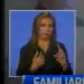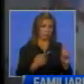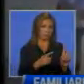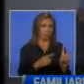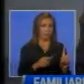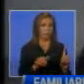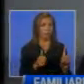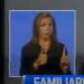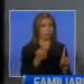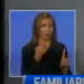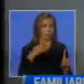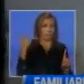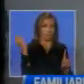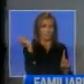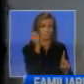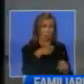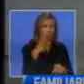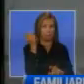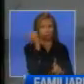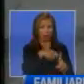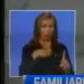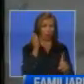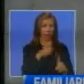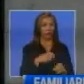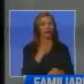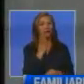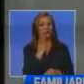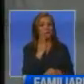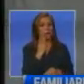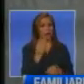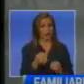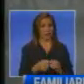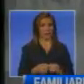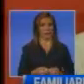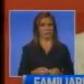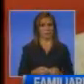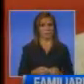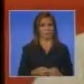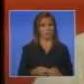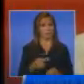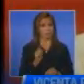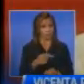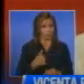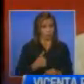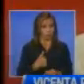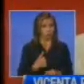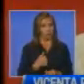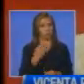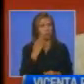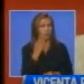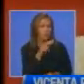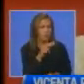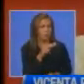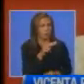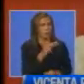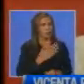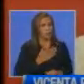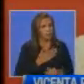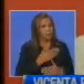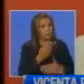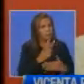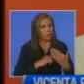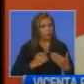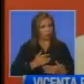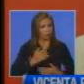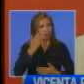con un palo en el rostro. Así lo confirmó su madre. Yo veo esas imágenes, mi corazón de madre me decía, es mi hijo, pero yo decía, no, no puede ser.